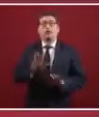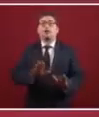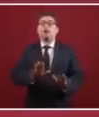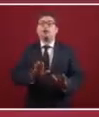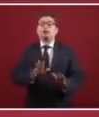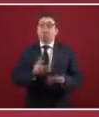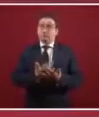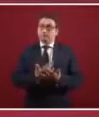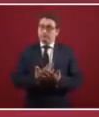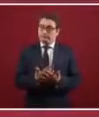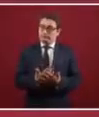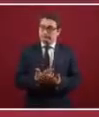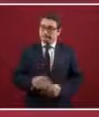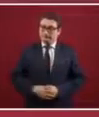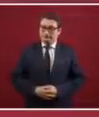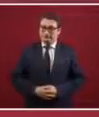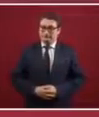espérate,